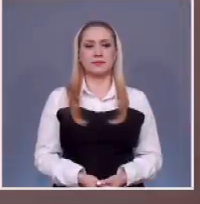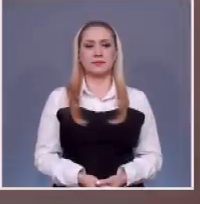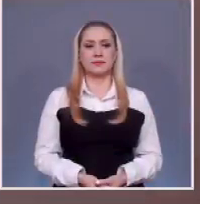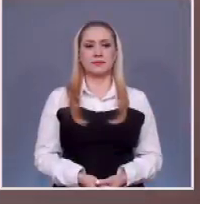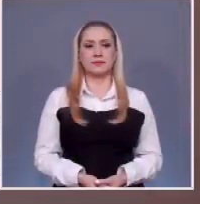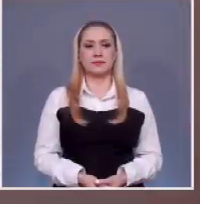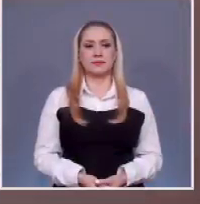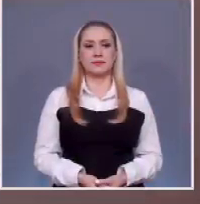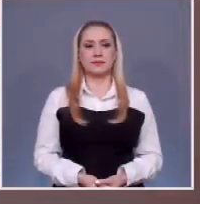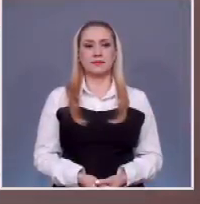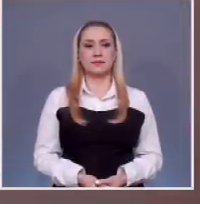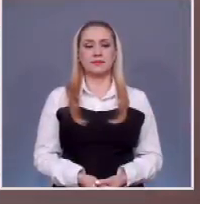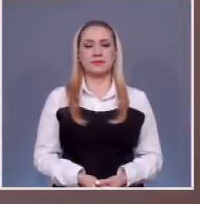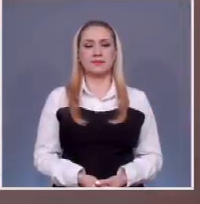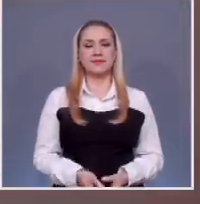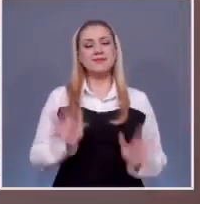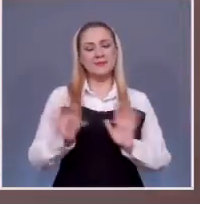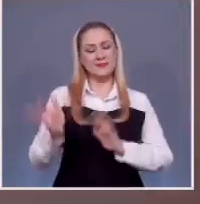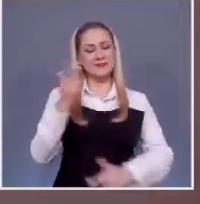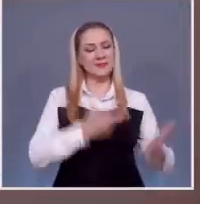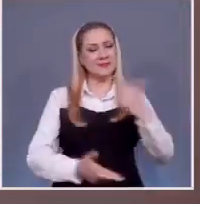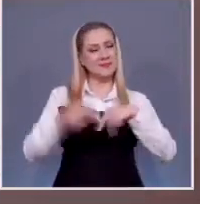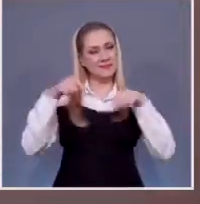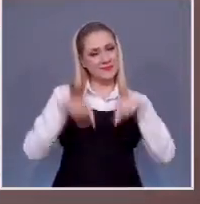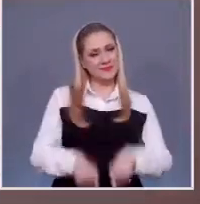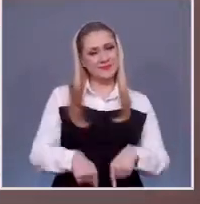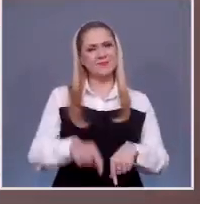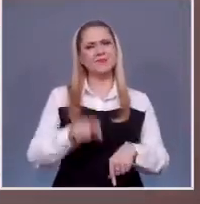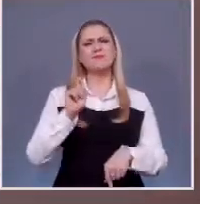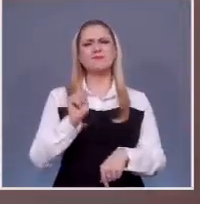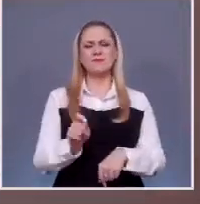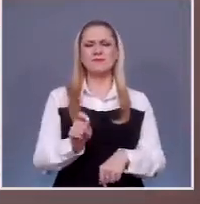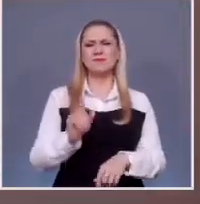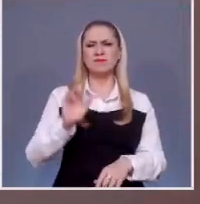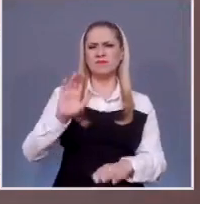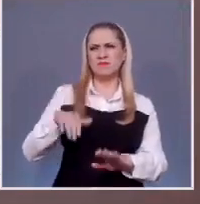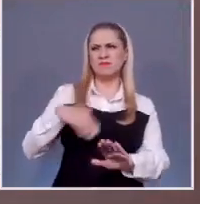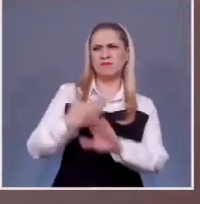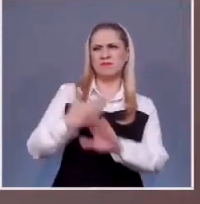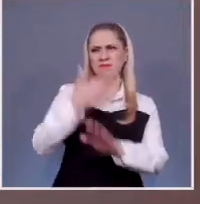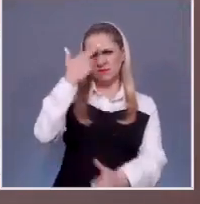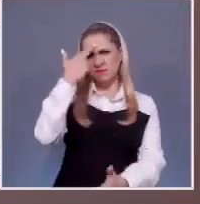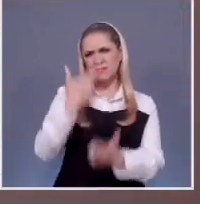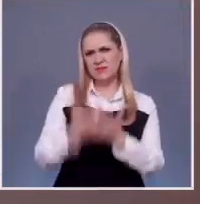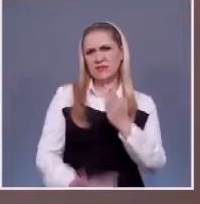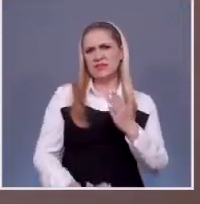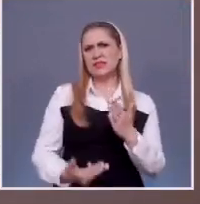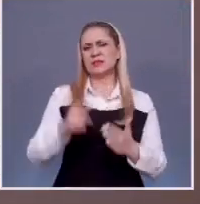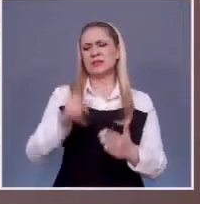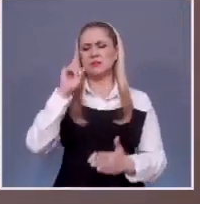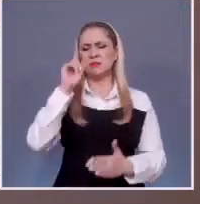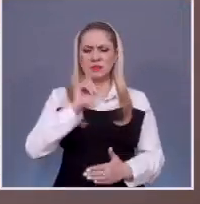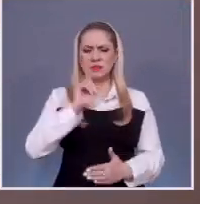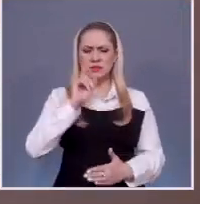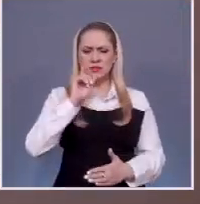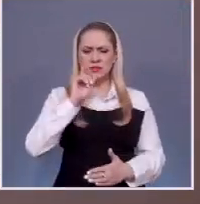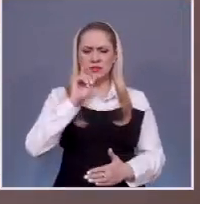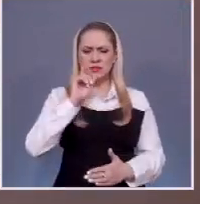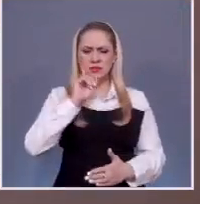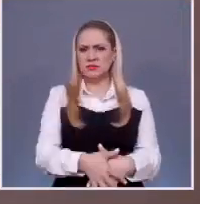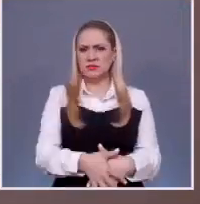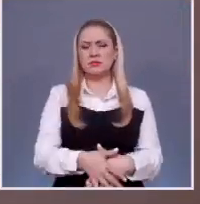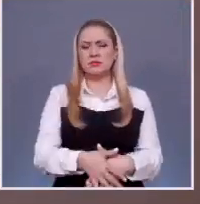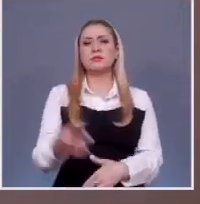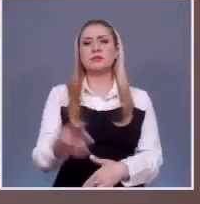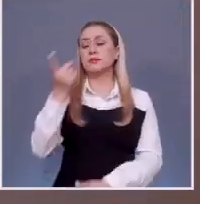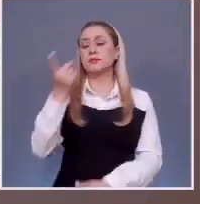Ya estamos de regreso hablando sobre violencia obstétrica y nos comentaba, doctora, esta parte que es muy importante, a quién le